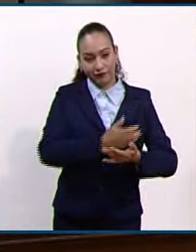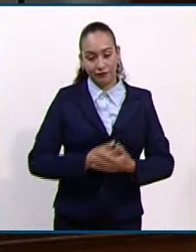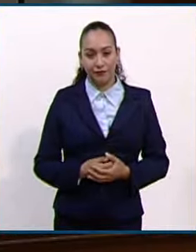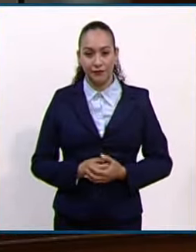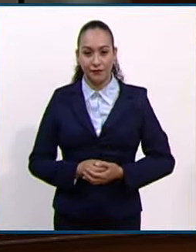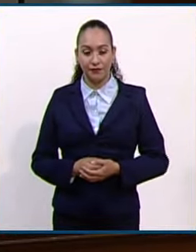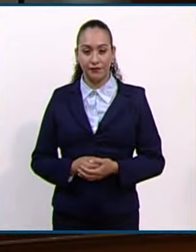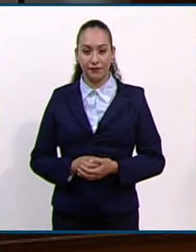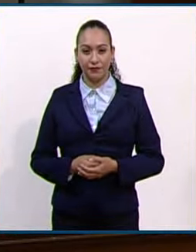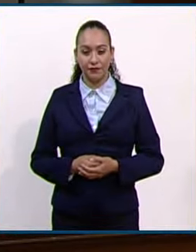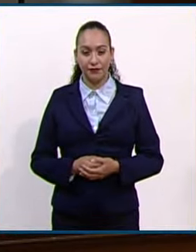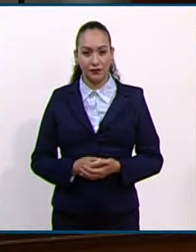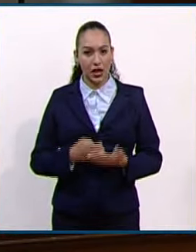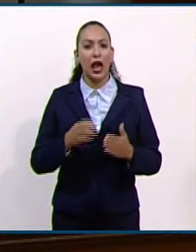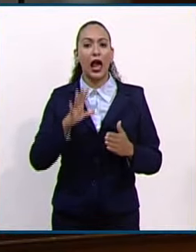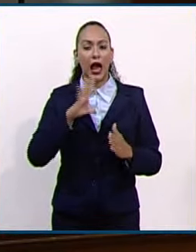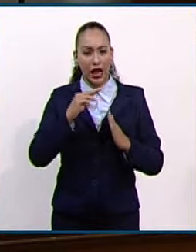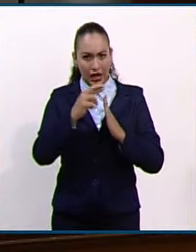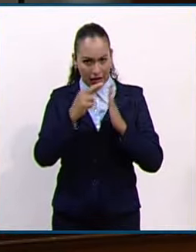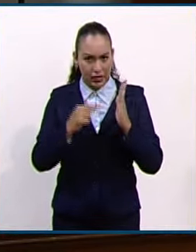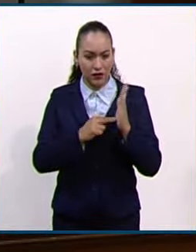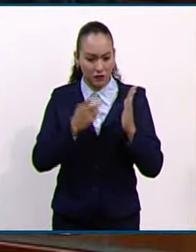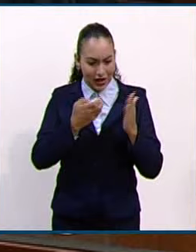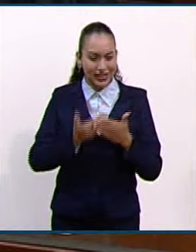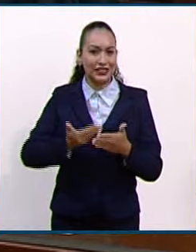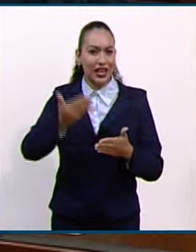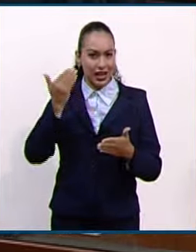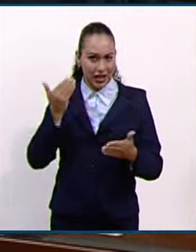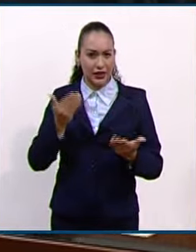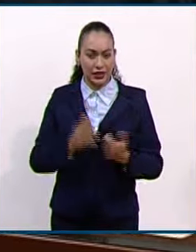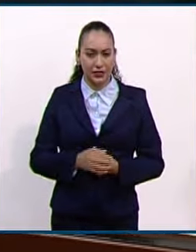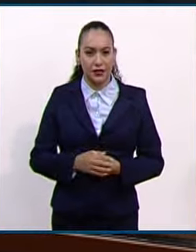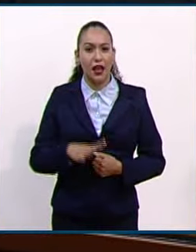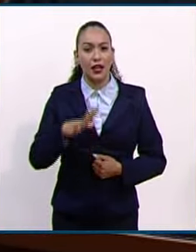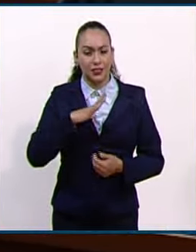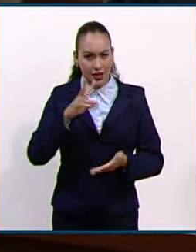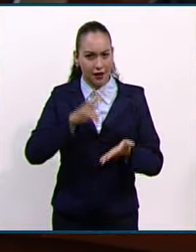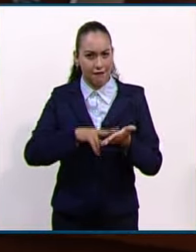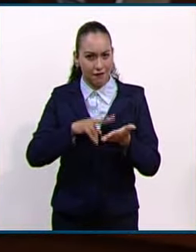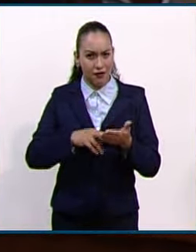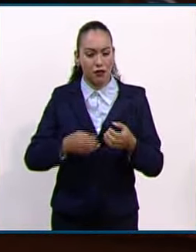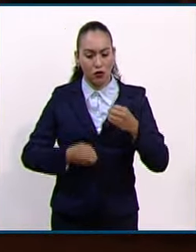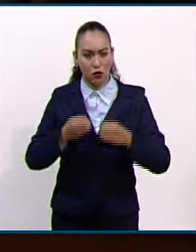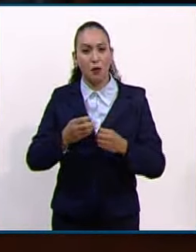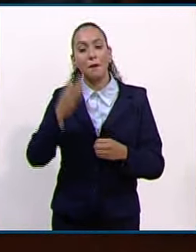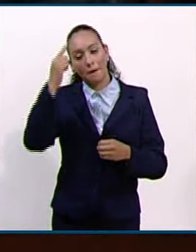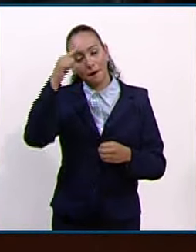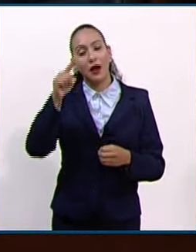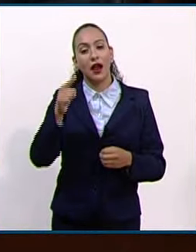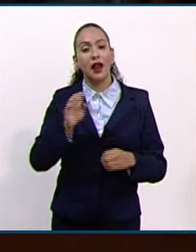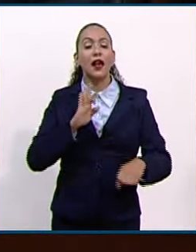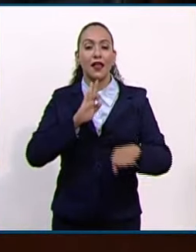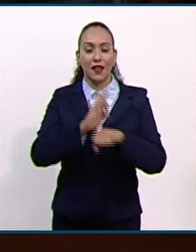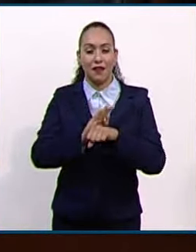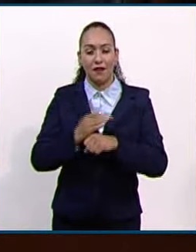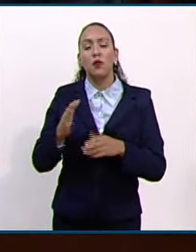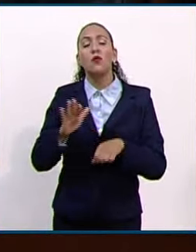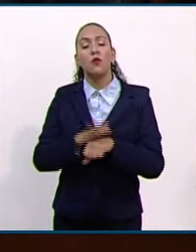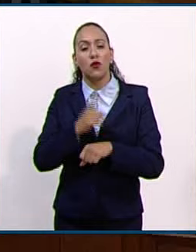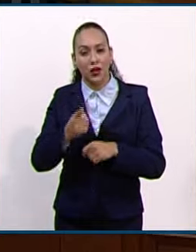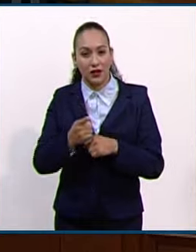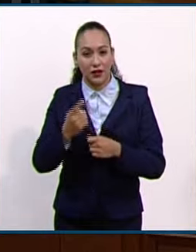En este caso, las normas ya habían sido declaradas inválidas por la primera sala de la Corte al resolver un amparo, resolución que